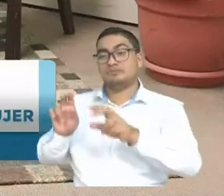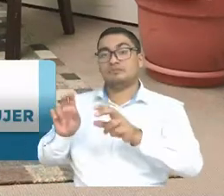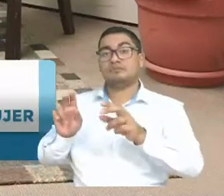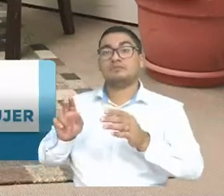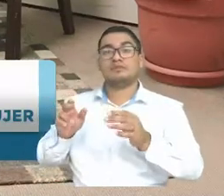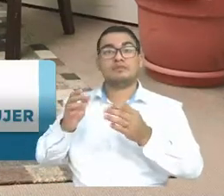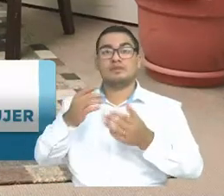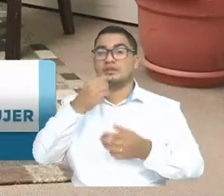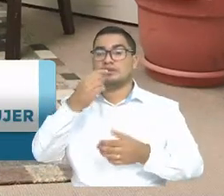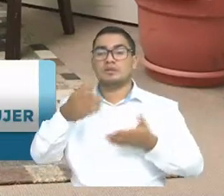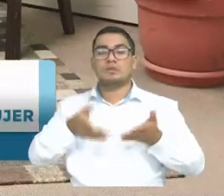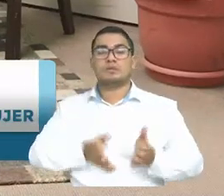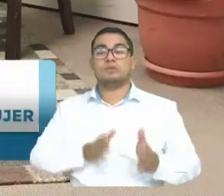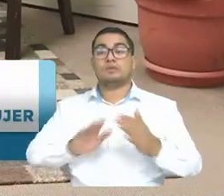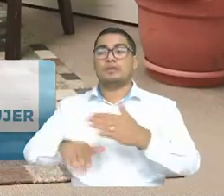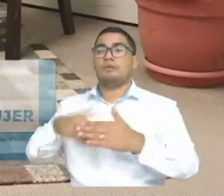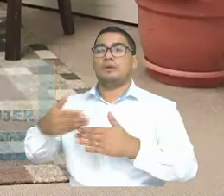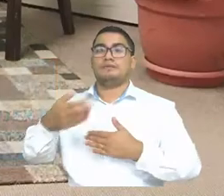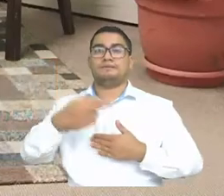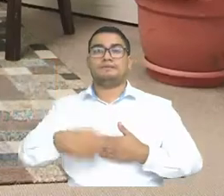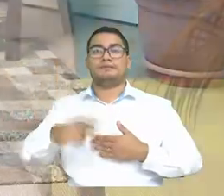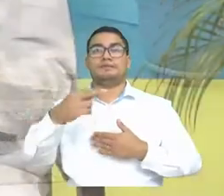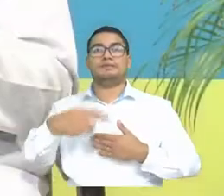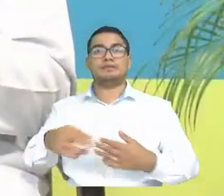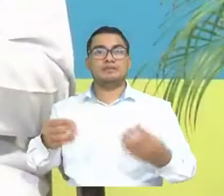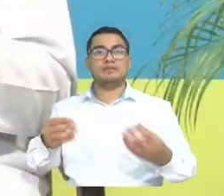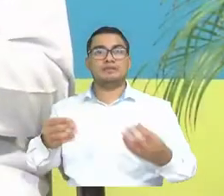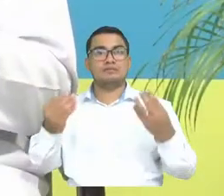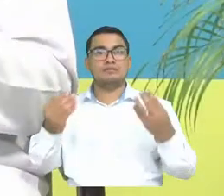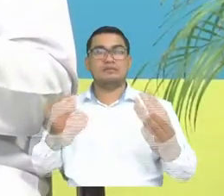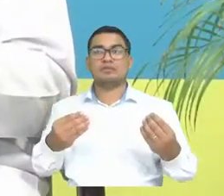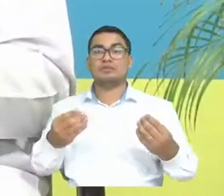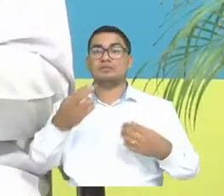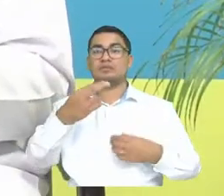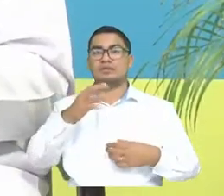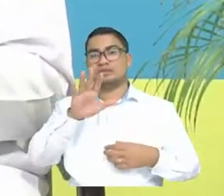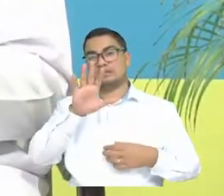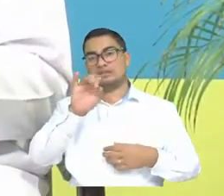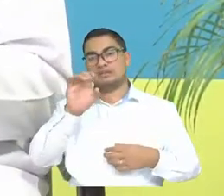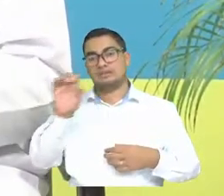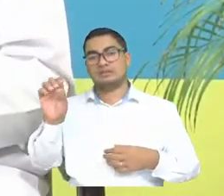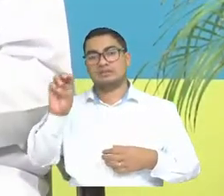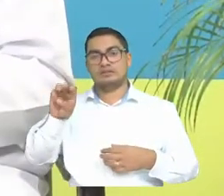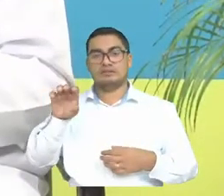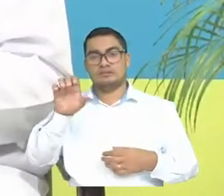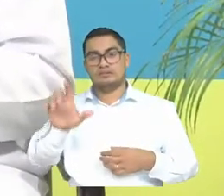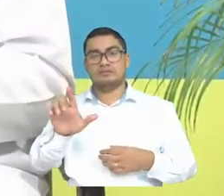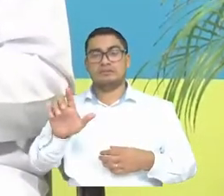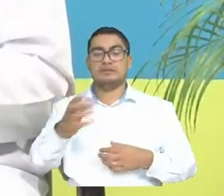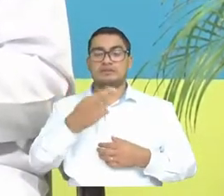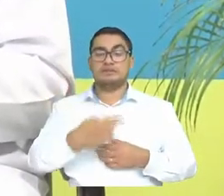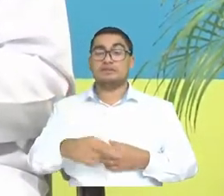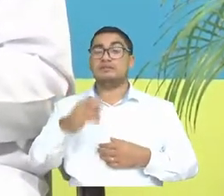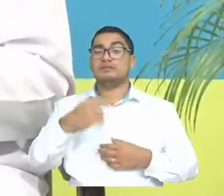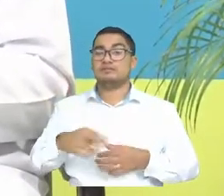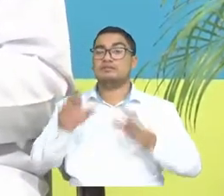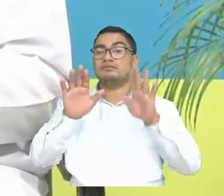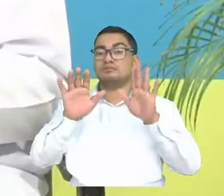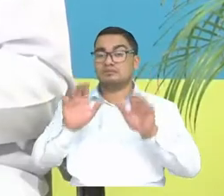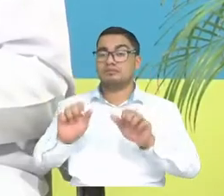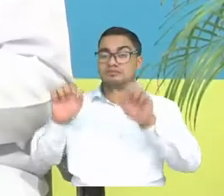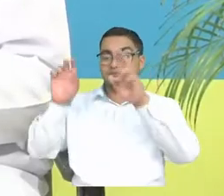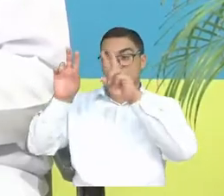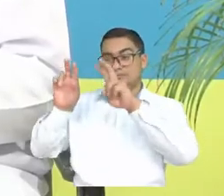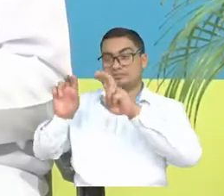hemorragia posparto cuando la persona tiene más pérdida de más de 500 ml de sangre, entonces ya se valora